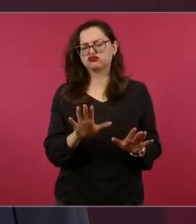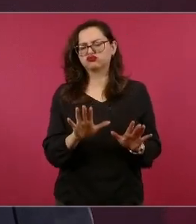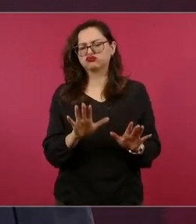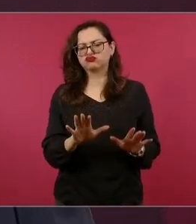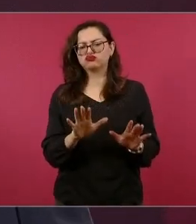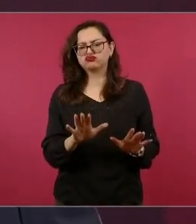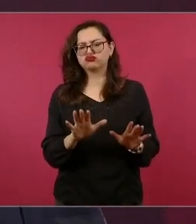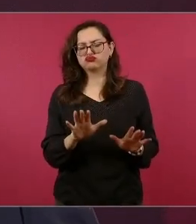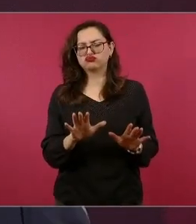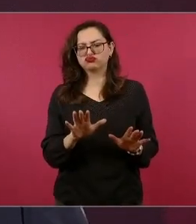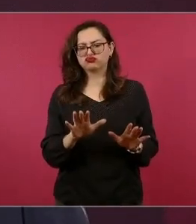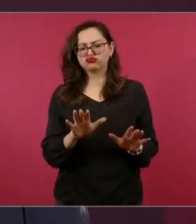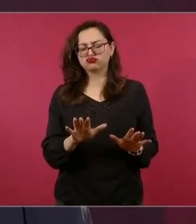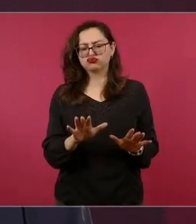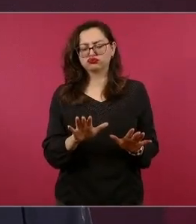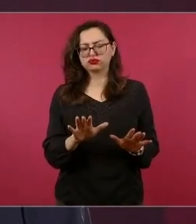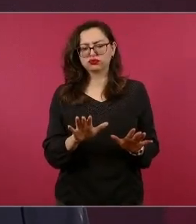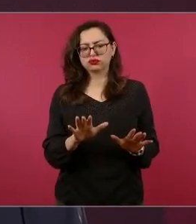que al contrario,